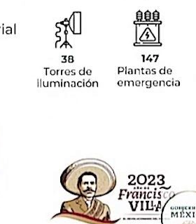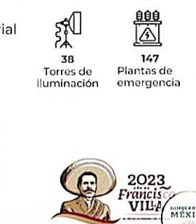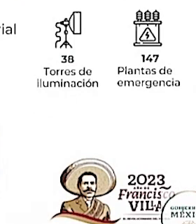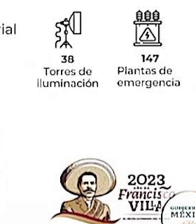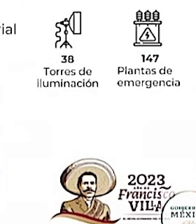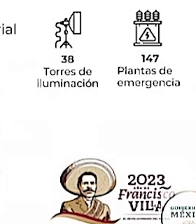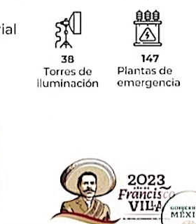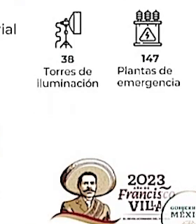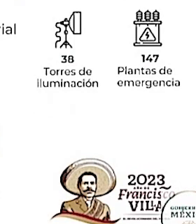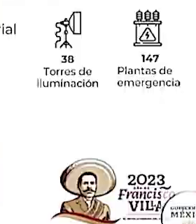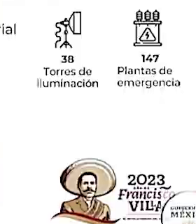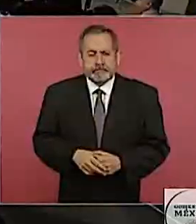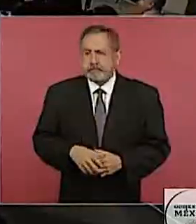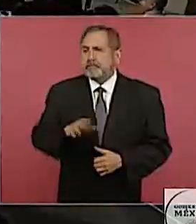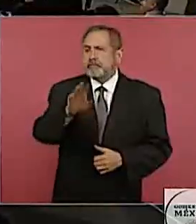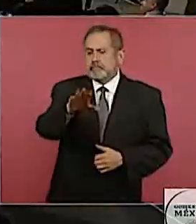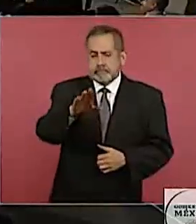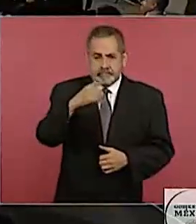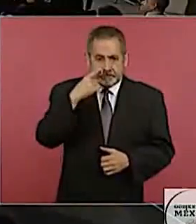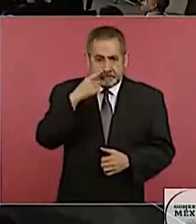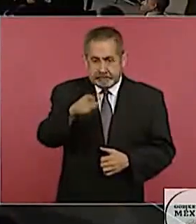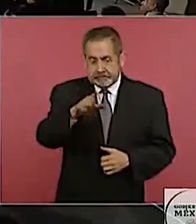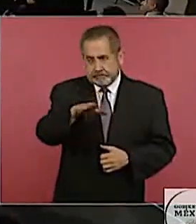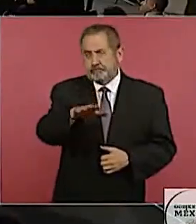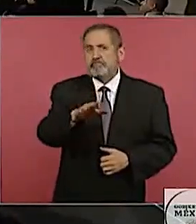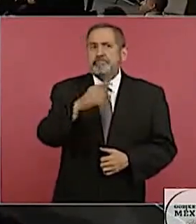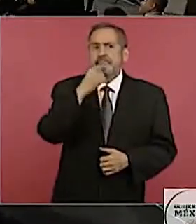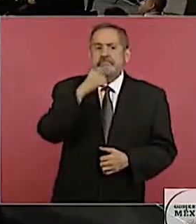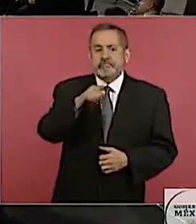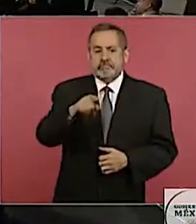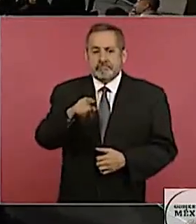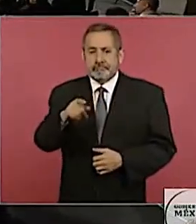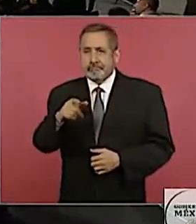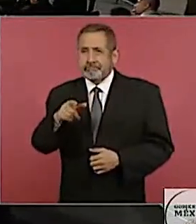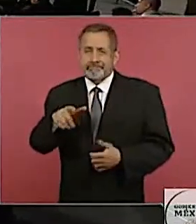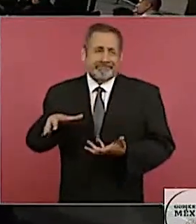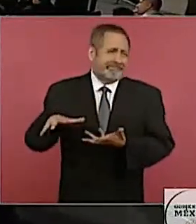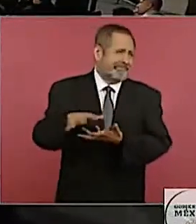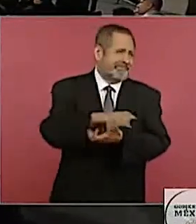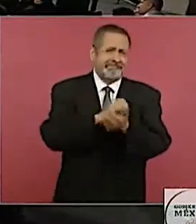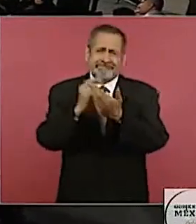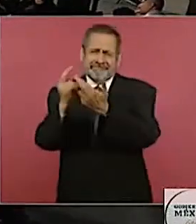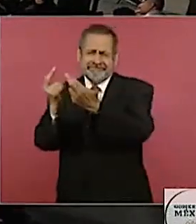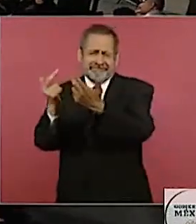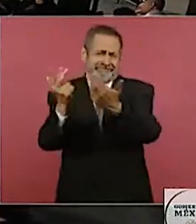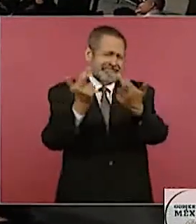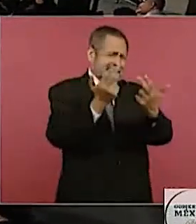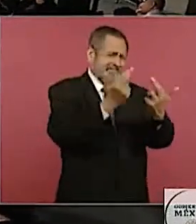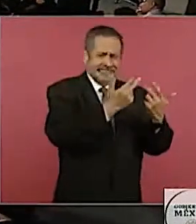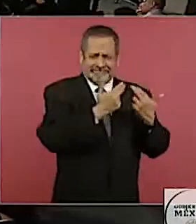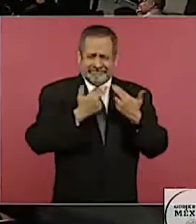material elrico sobre los daños si son cuantiosos